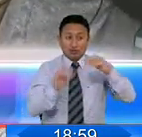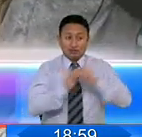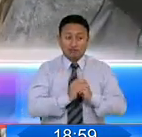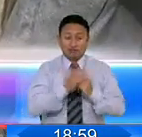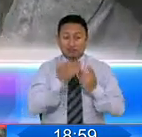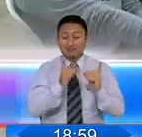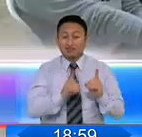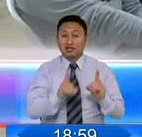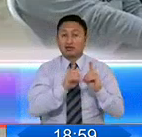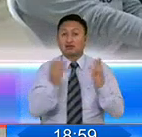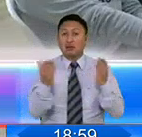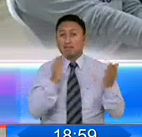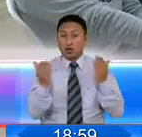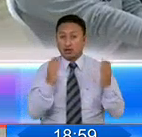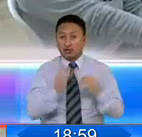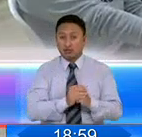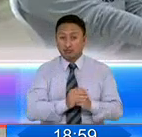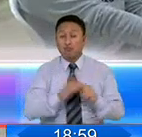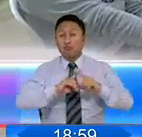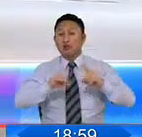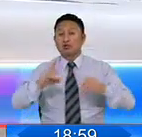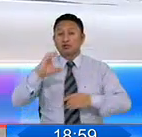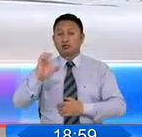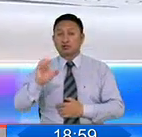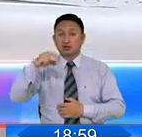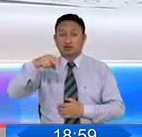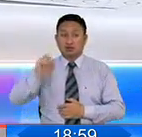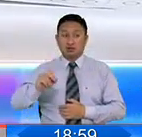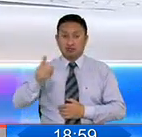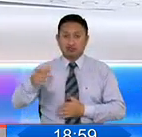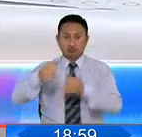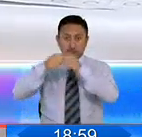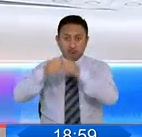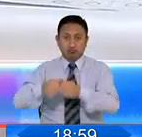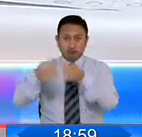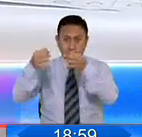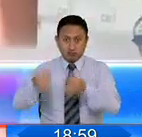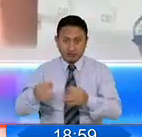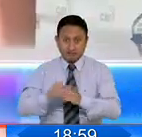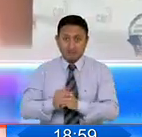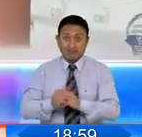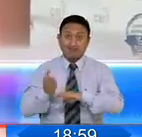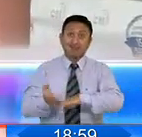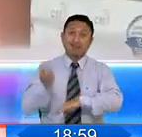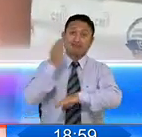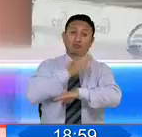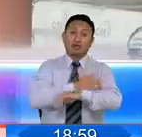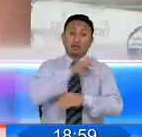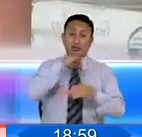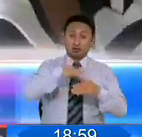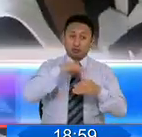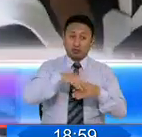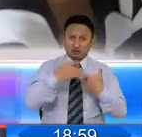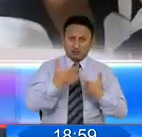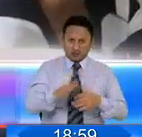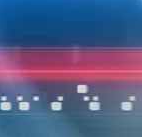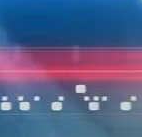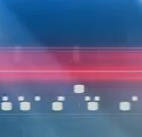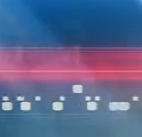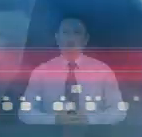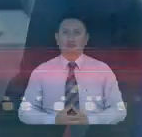provisionales, pero que el CNE los estaría convirtiendo en definitivos, como ya lo aplicó en los comicios del 2017 y